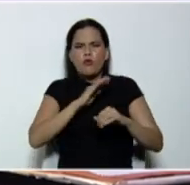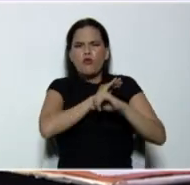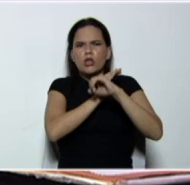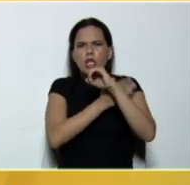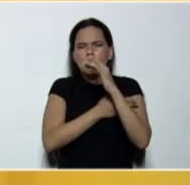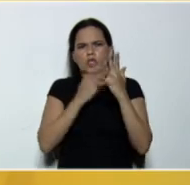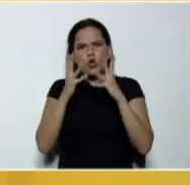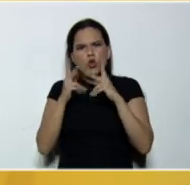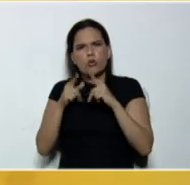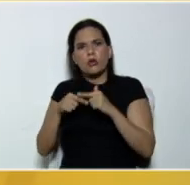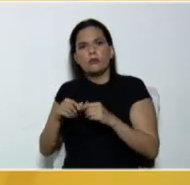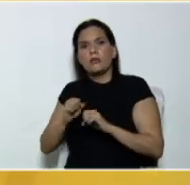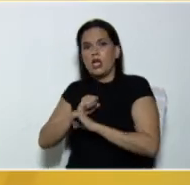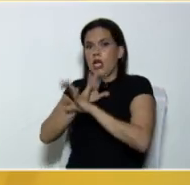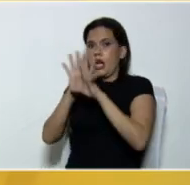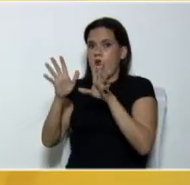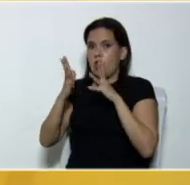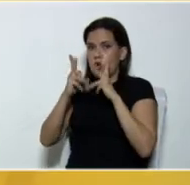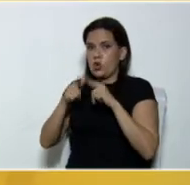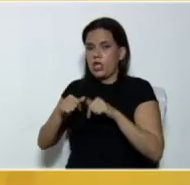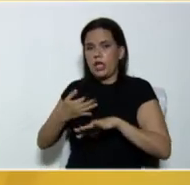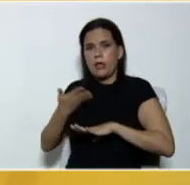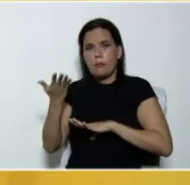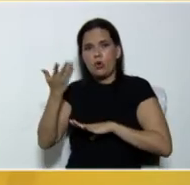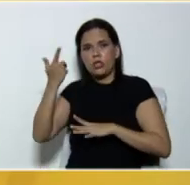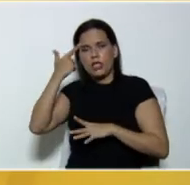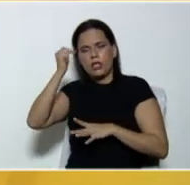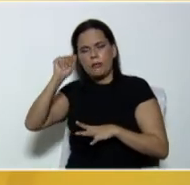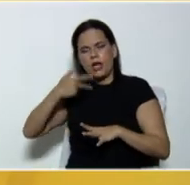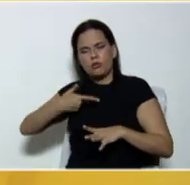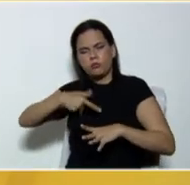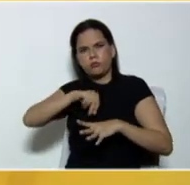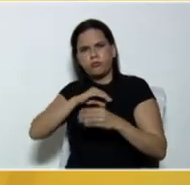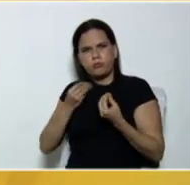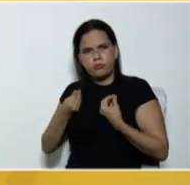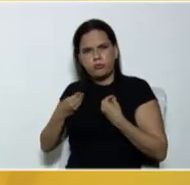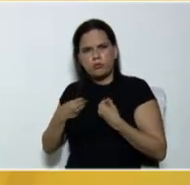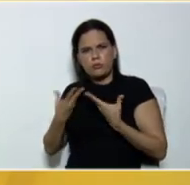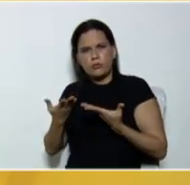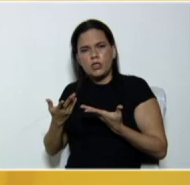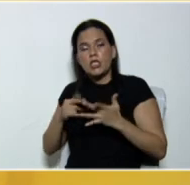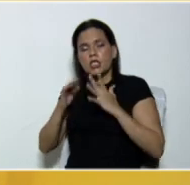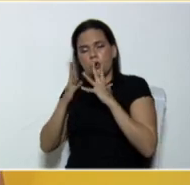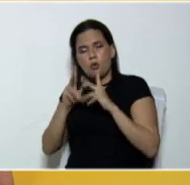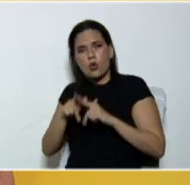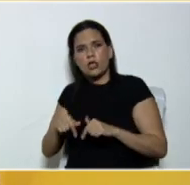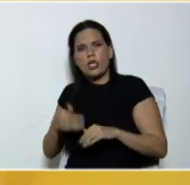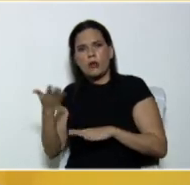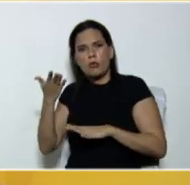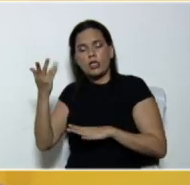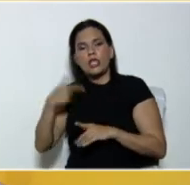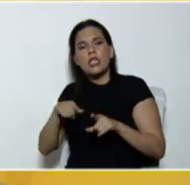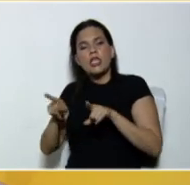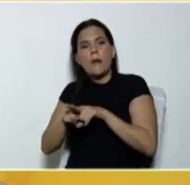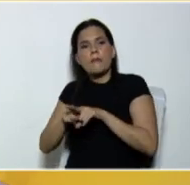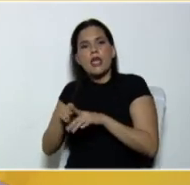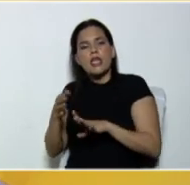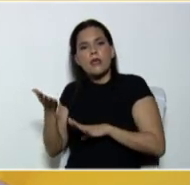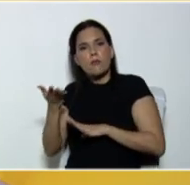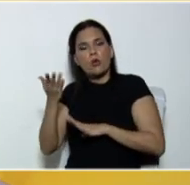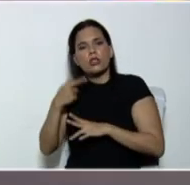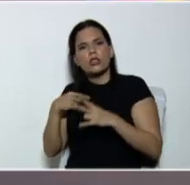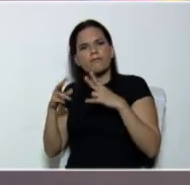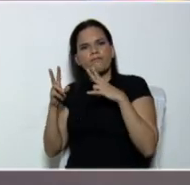números. Por supuesto, contar es importante para nuestra vida cotidiana. Y así como contar es importante, también es importante